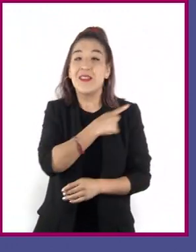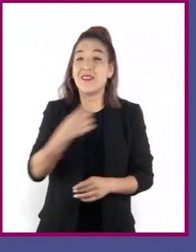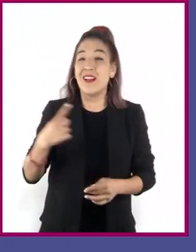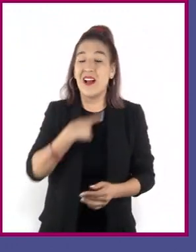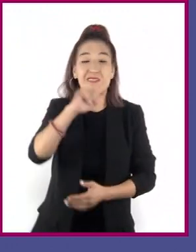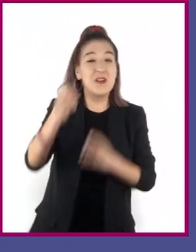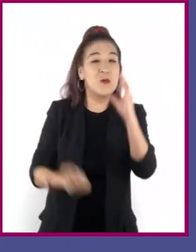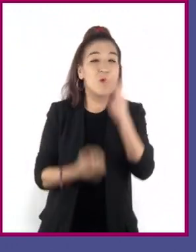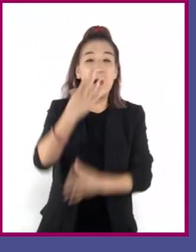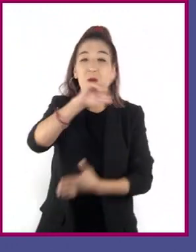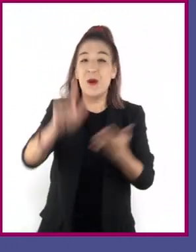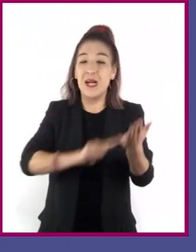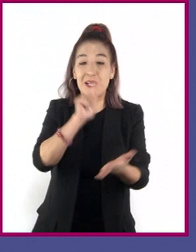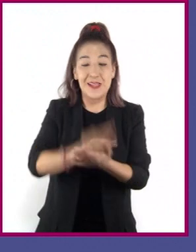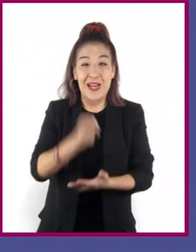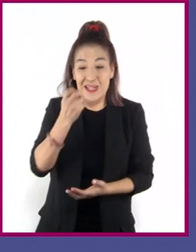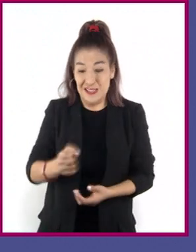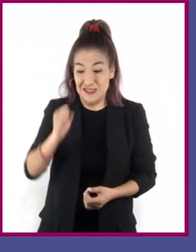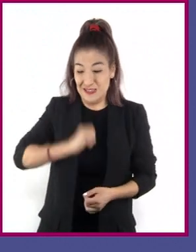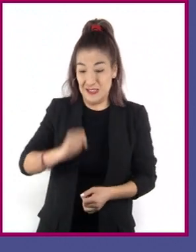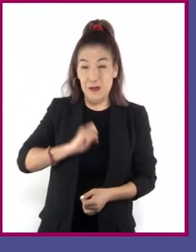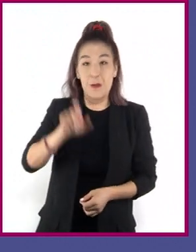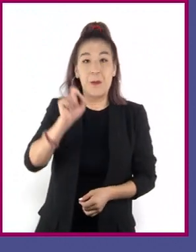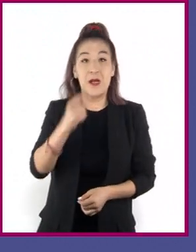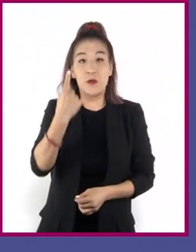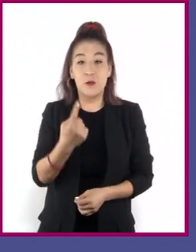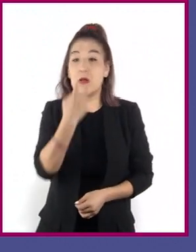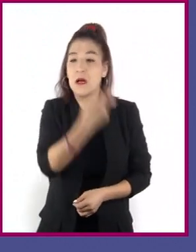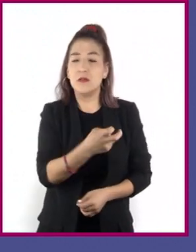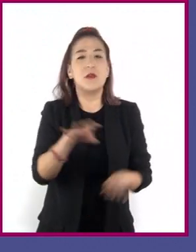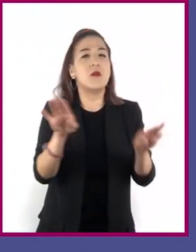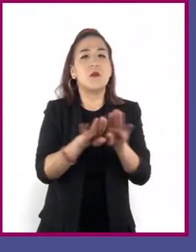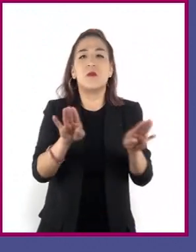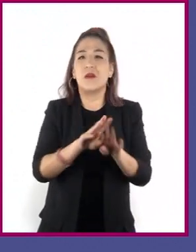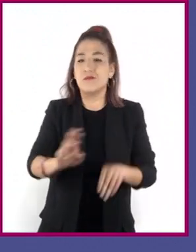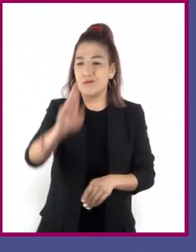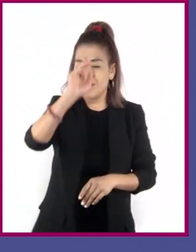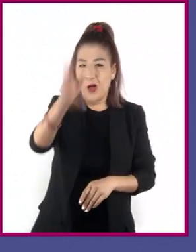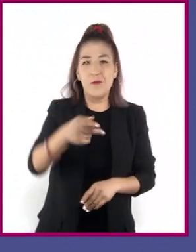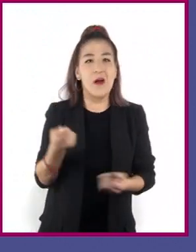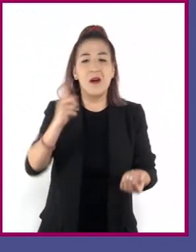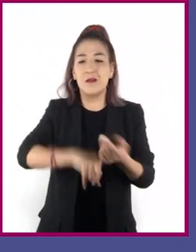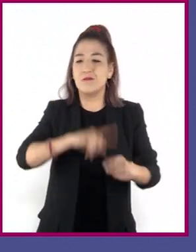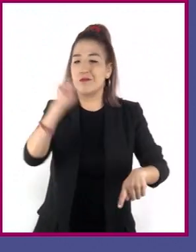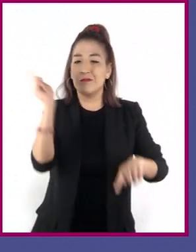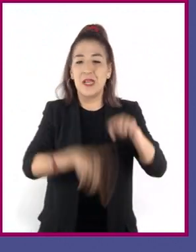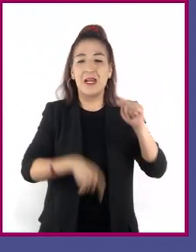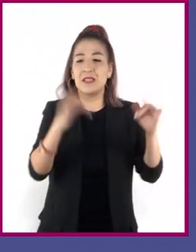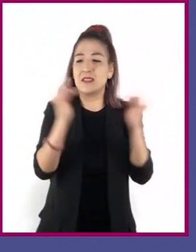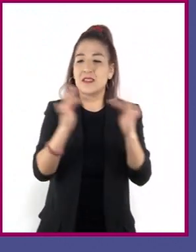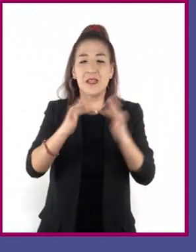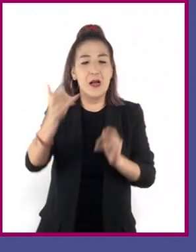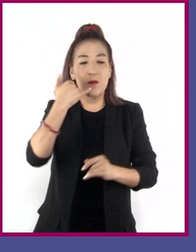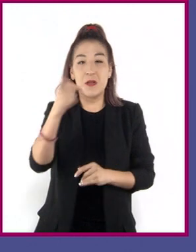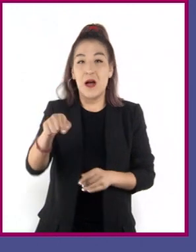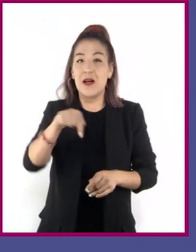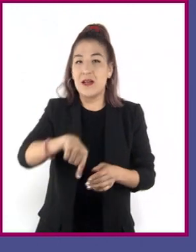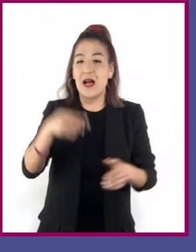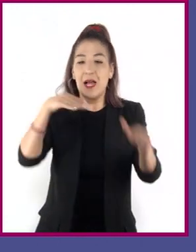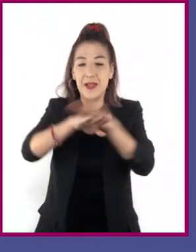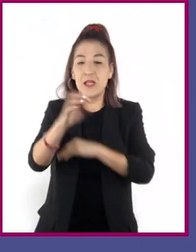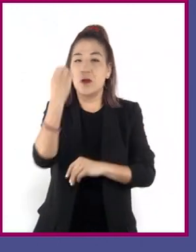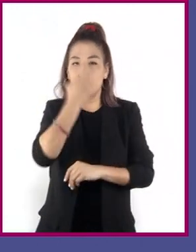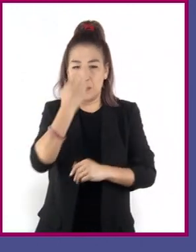siglo 21 con esta propuesta se prohíbe la presencia de celulares en las escuelas y el párrafo 2